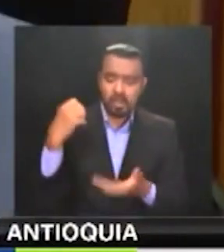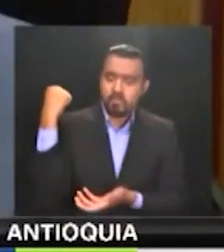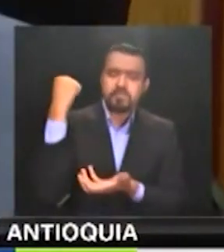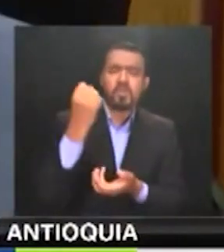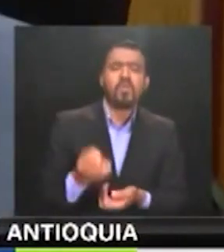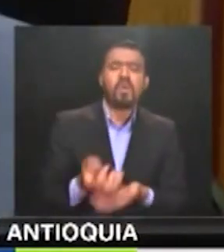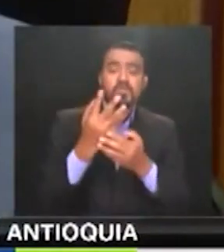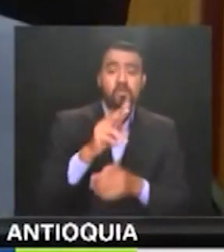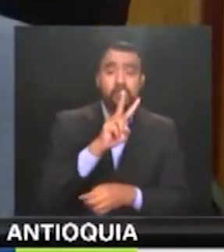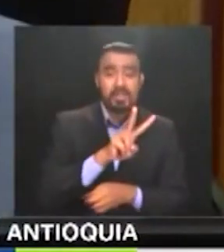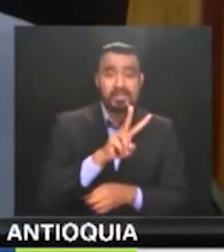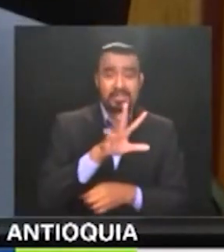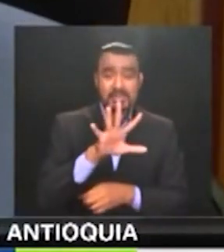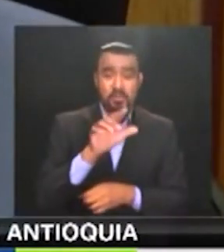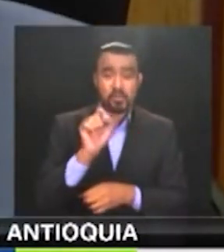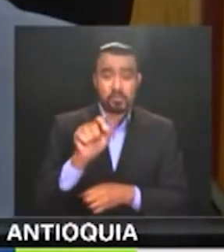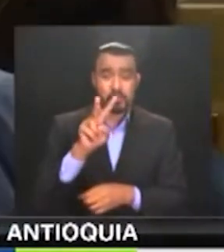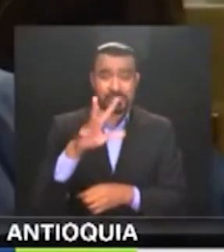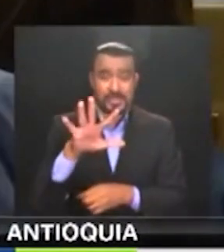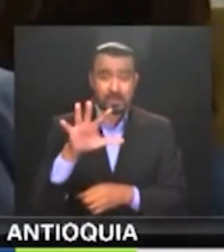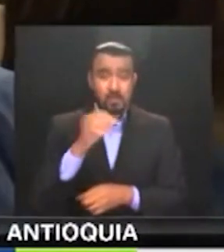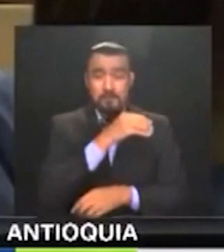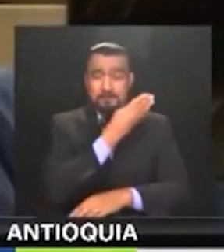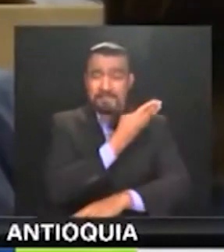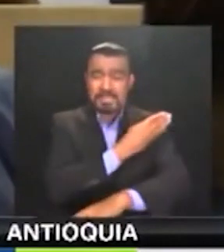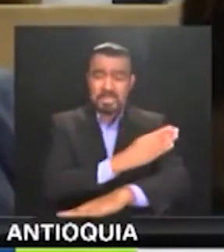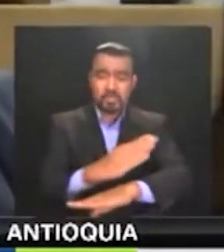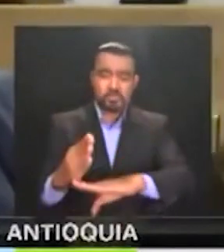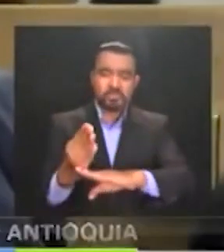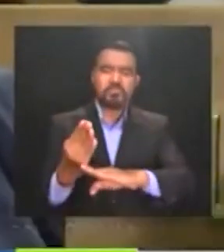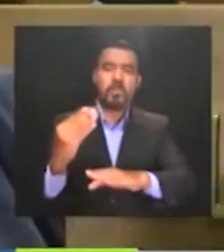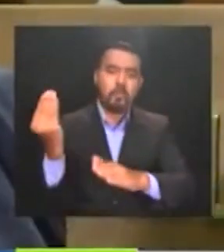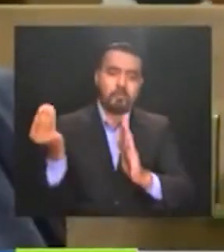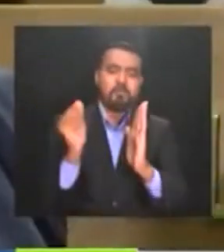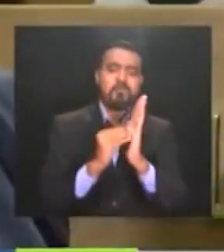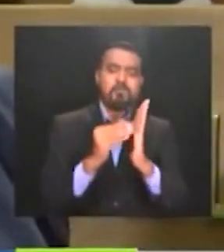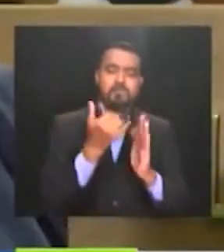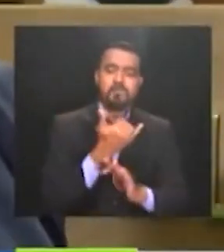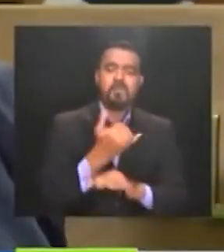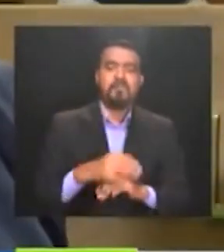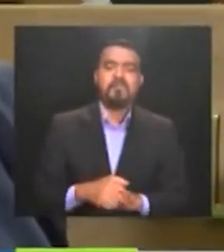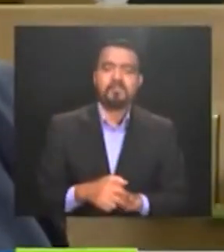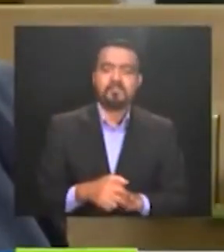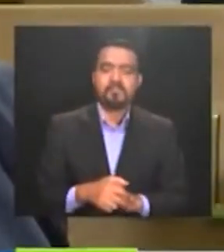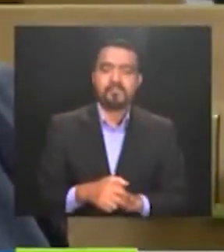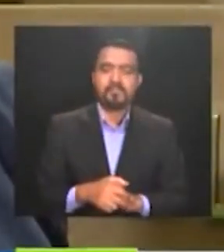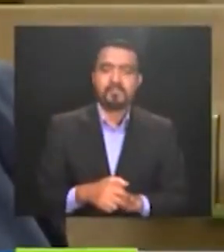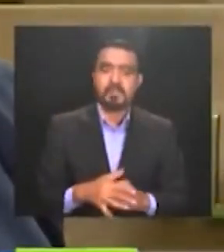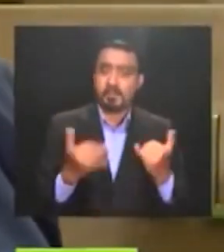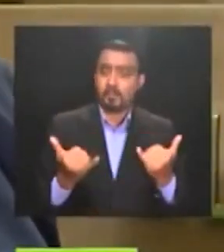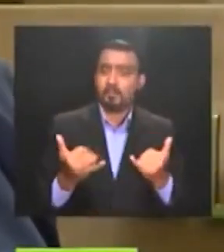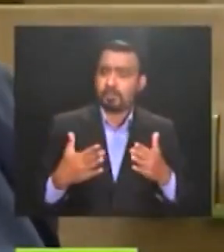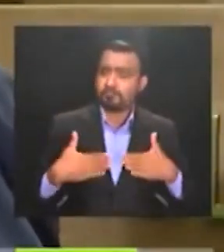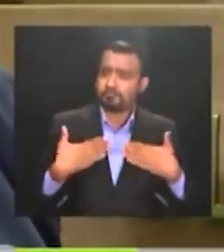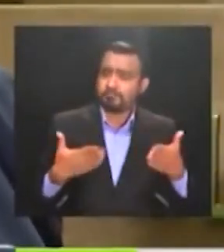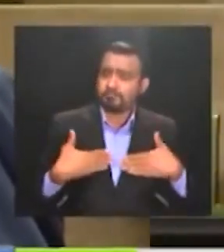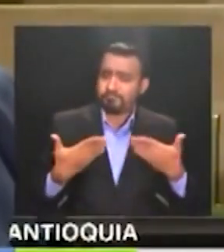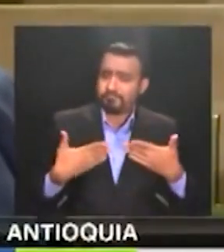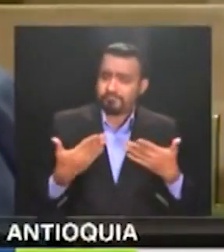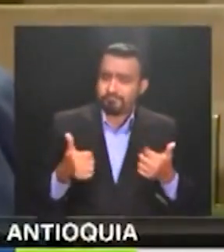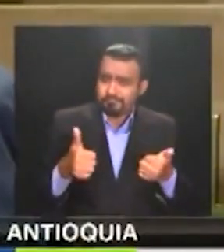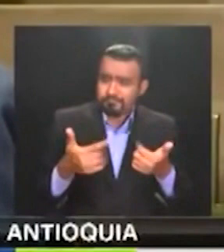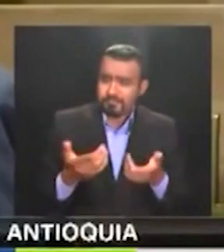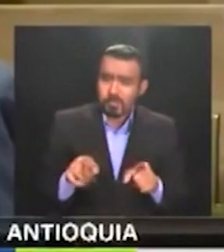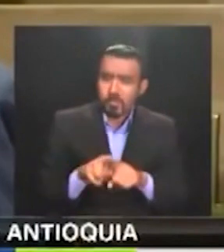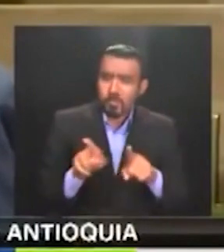pesos, cifra histórica para nuestro departamento. Estamos muy contentos porque hemos demostrado que podemos trabajar concertadamente